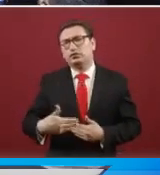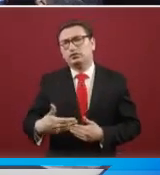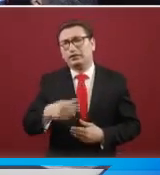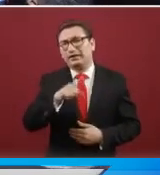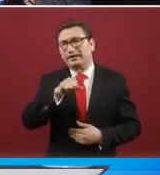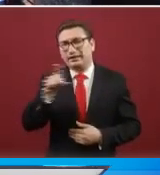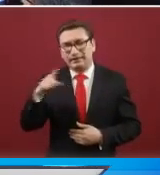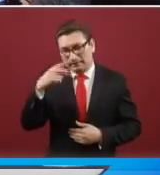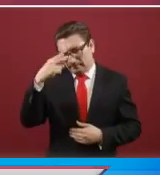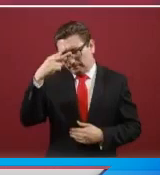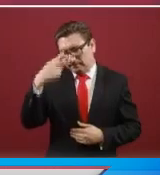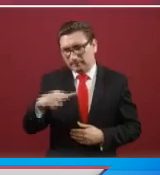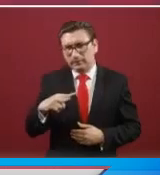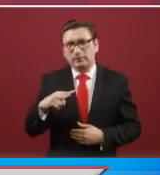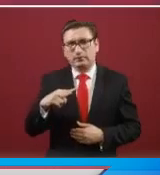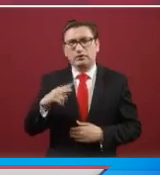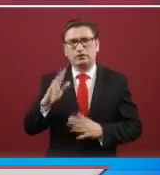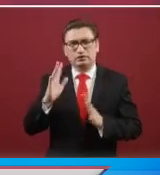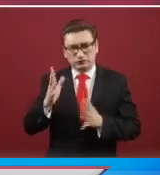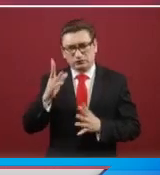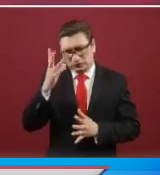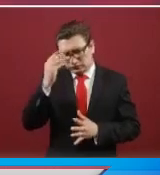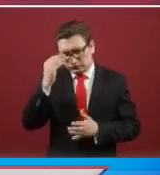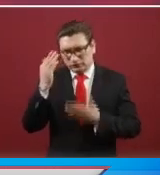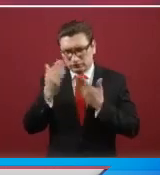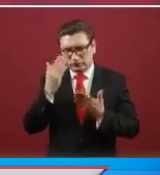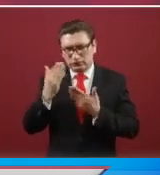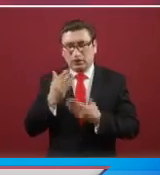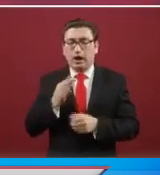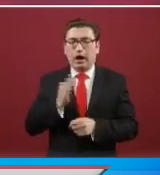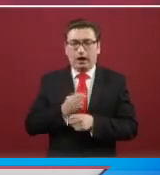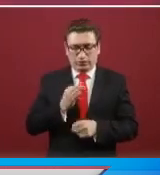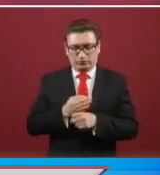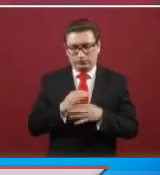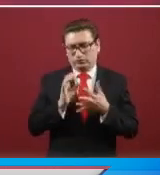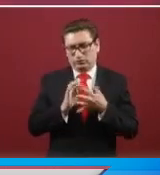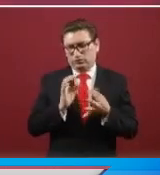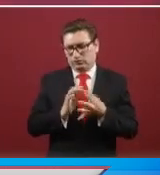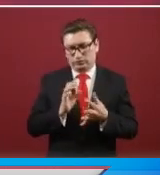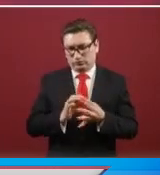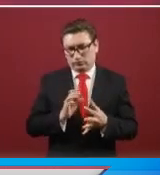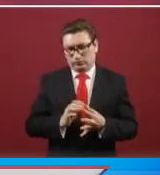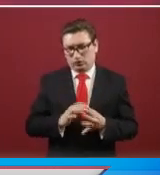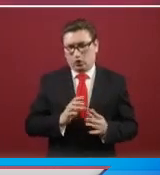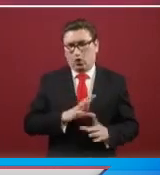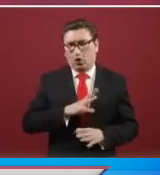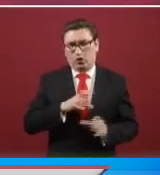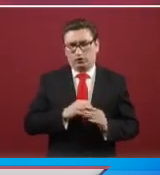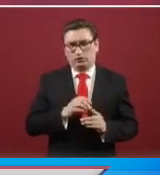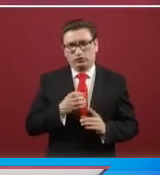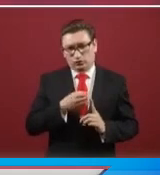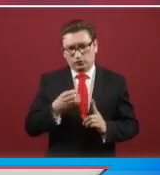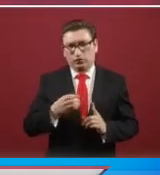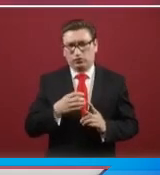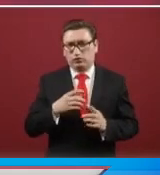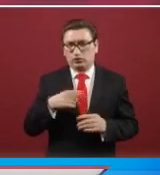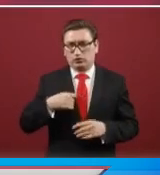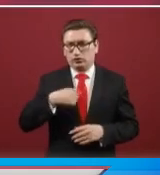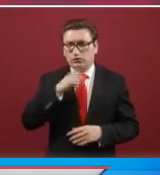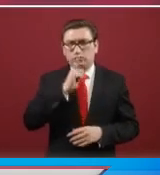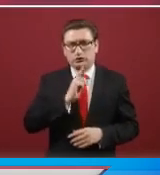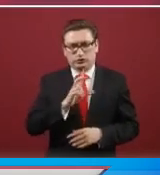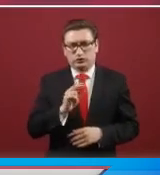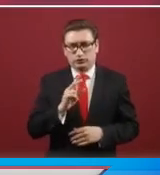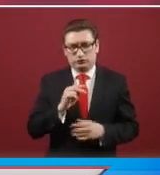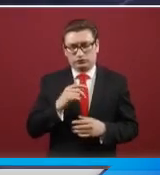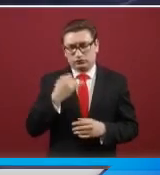hombre y adoctrinar a los futuros gobernantes en México para mantener el control de su territorio y de sus recursos. El actual gobierno tiene como prioridad